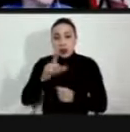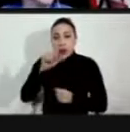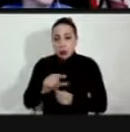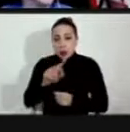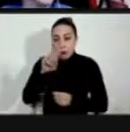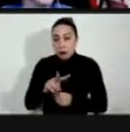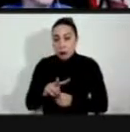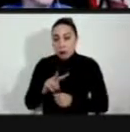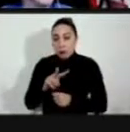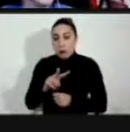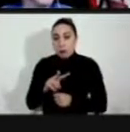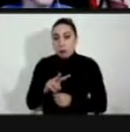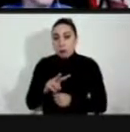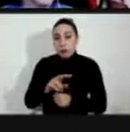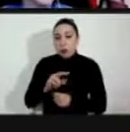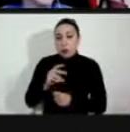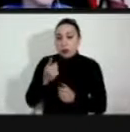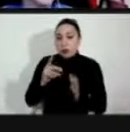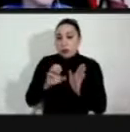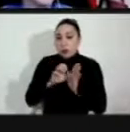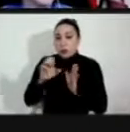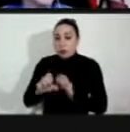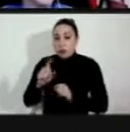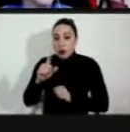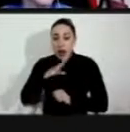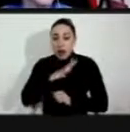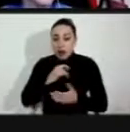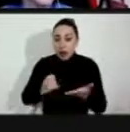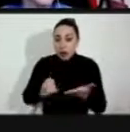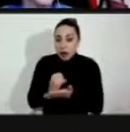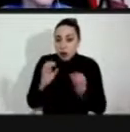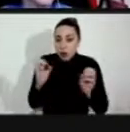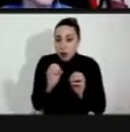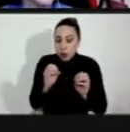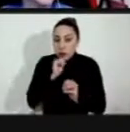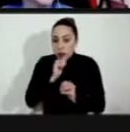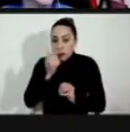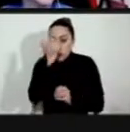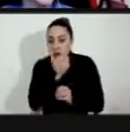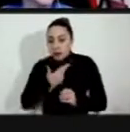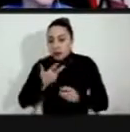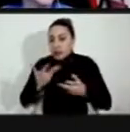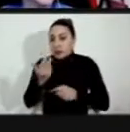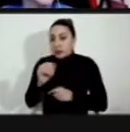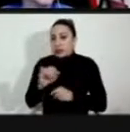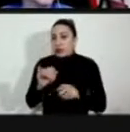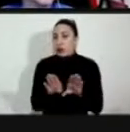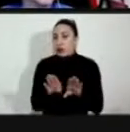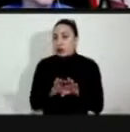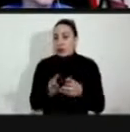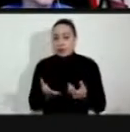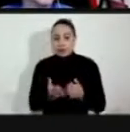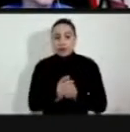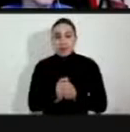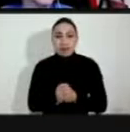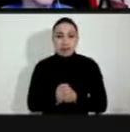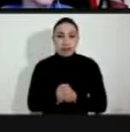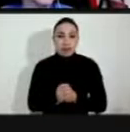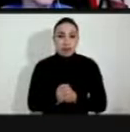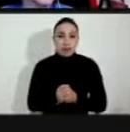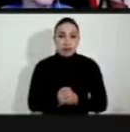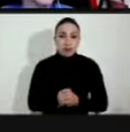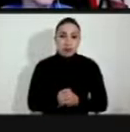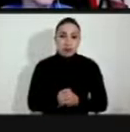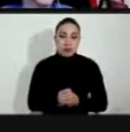no se ejecuta lo que se debe de ejecutar en una situación de